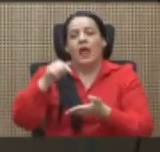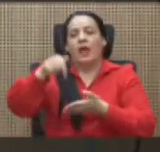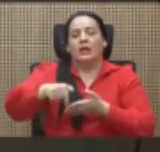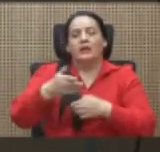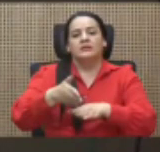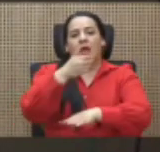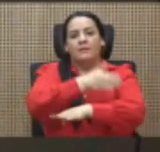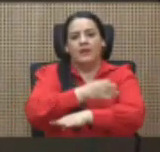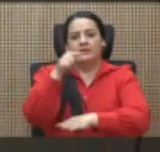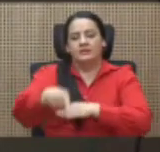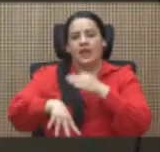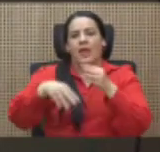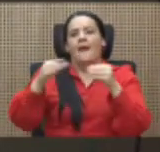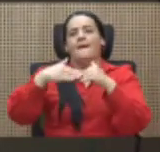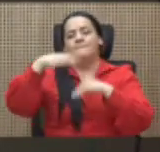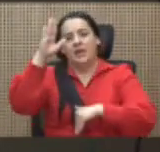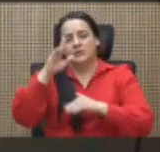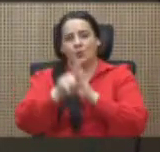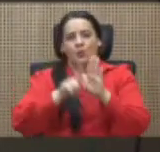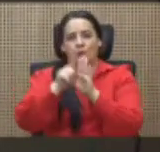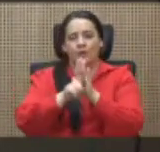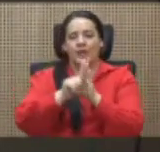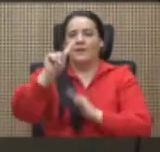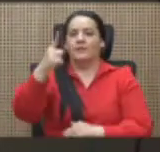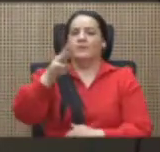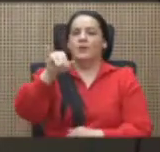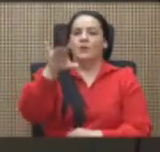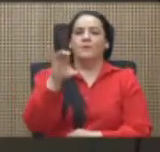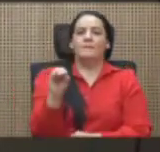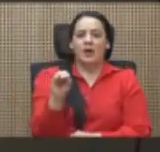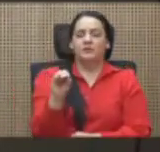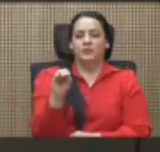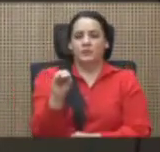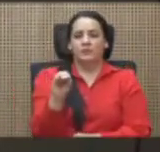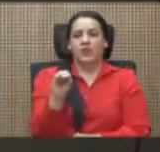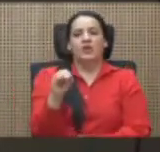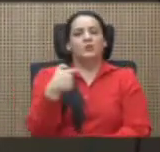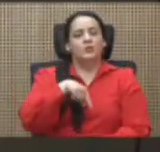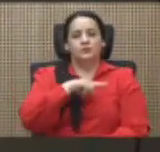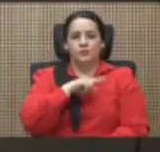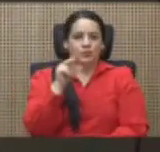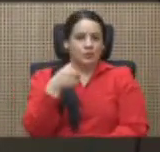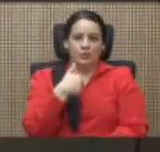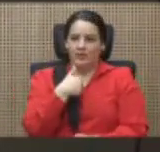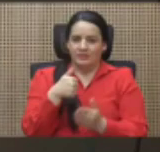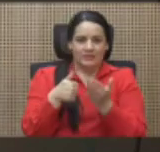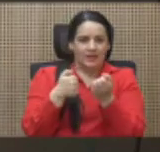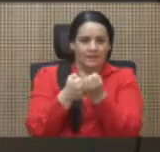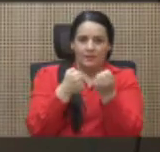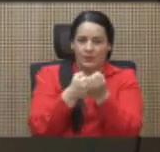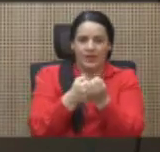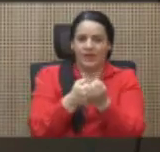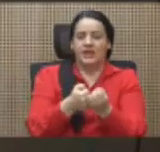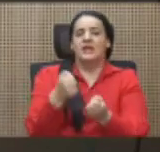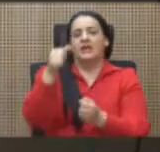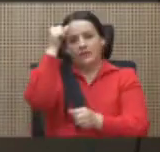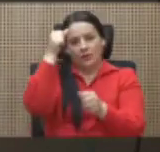a las calles a marchar el 1 de mayo, a defender nuestros derechos y a recordarle a esta Asamblea Legislativa cómo son las cosas.